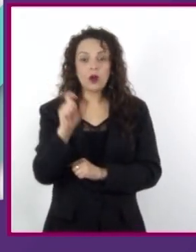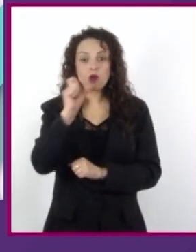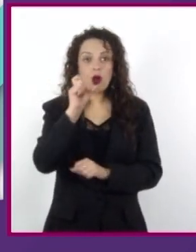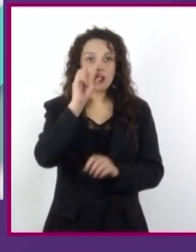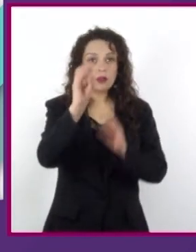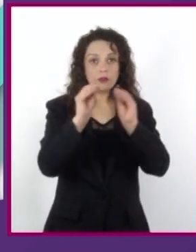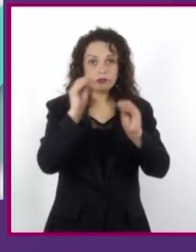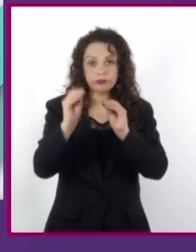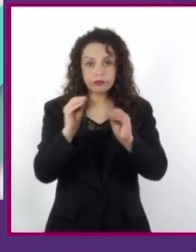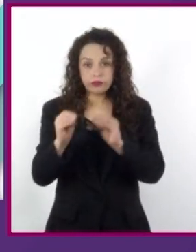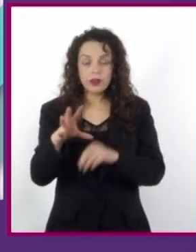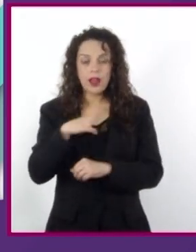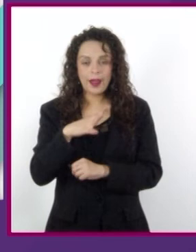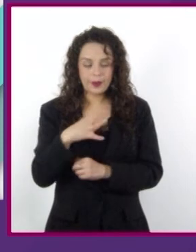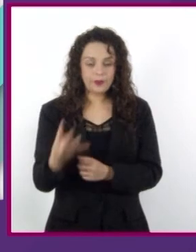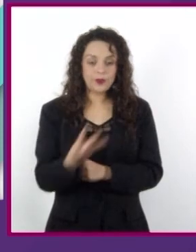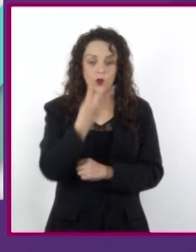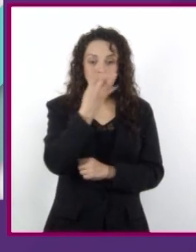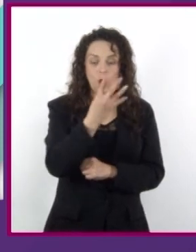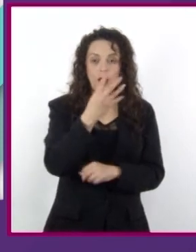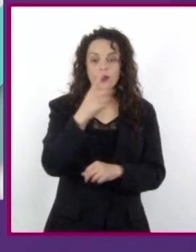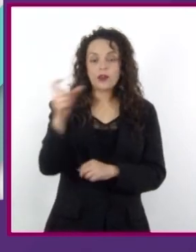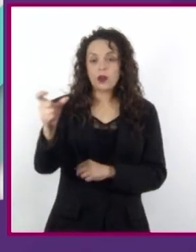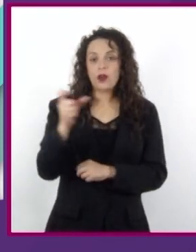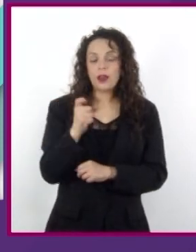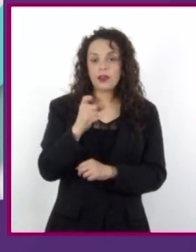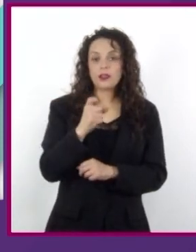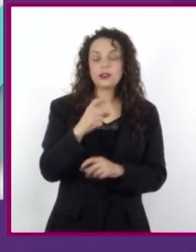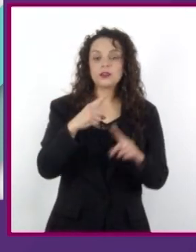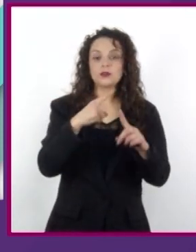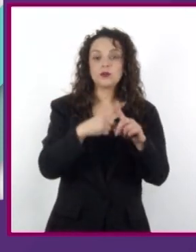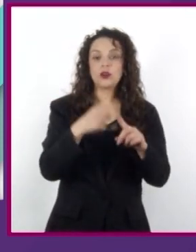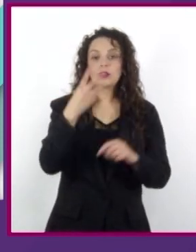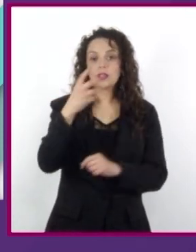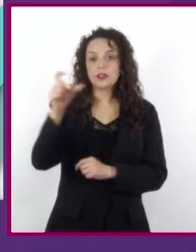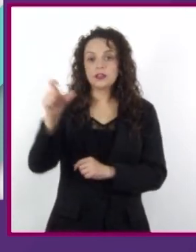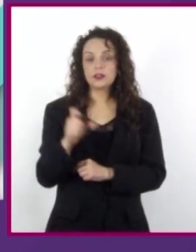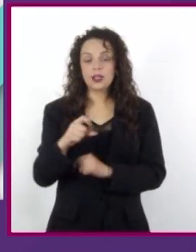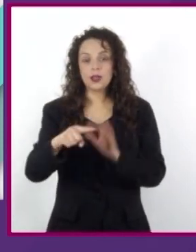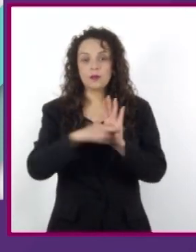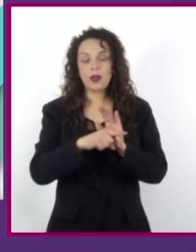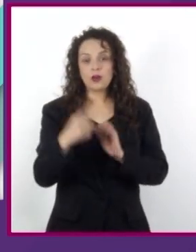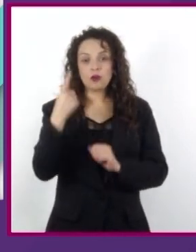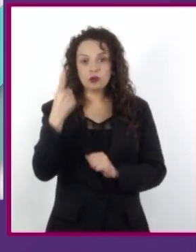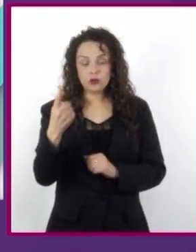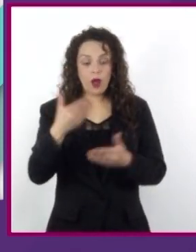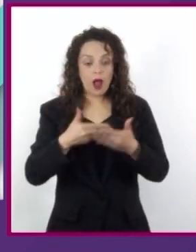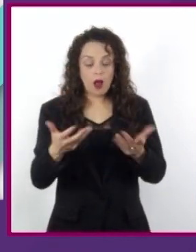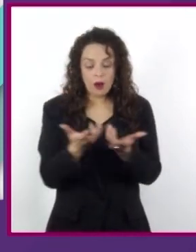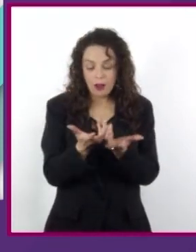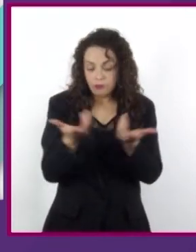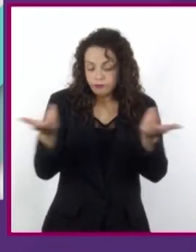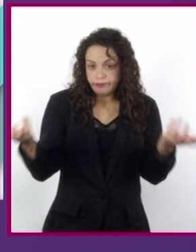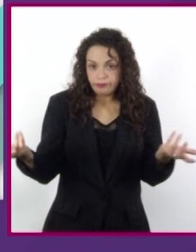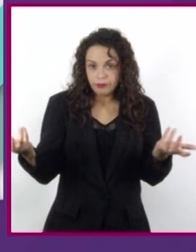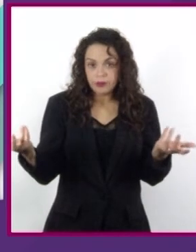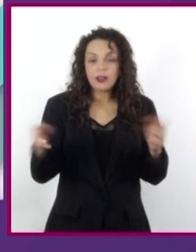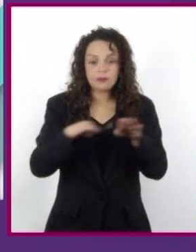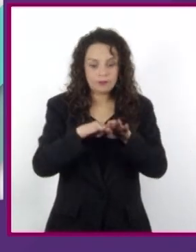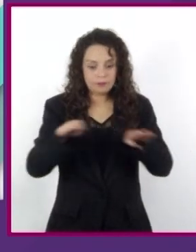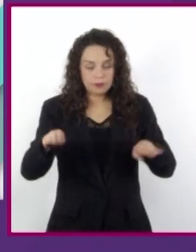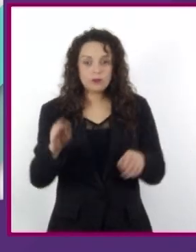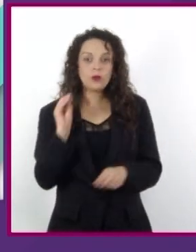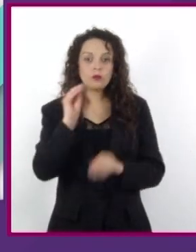obtenemos 4x por 3x menos 1. Ahora separamos los factores y los igualamos con